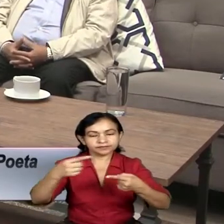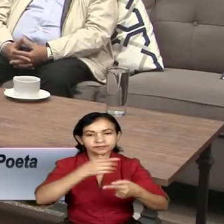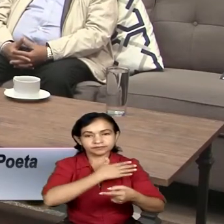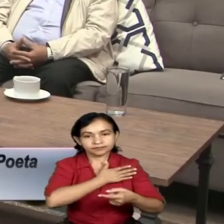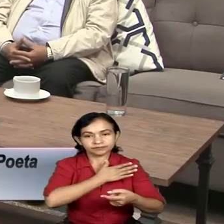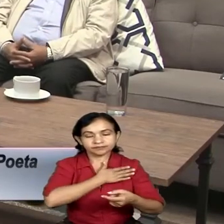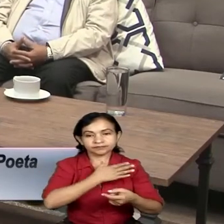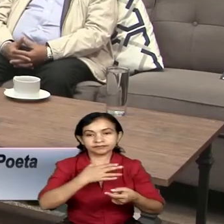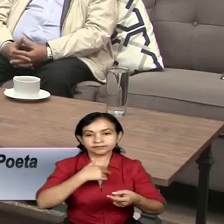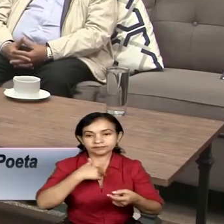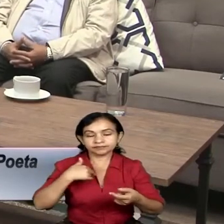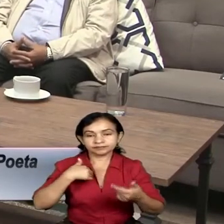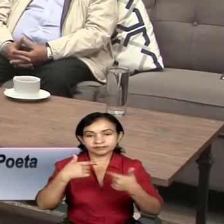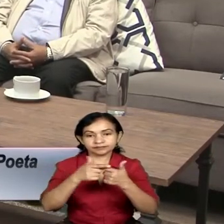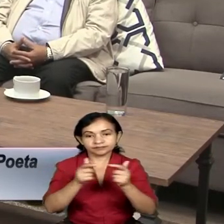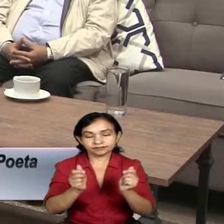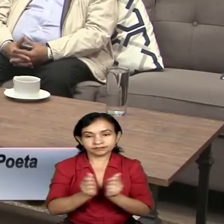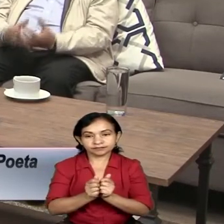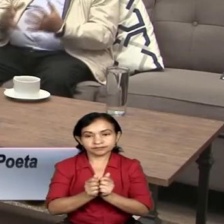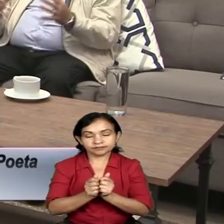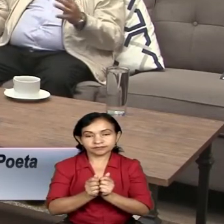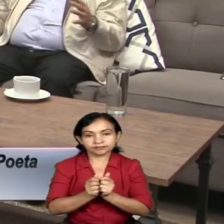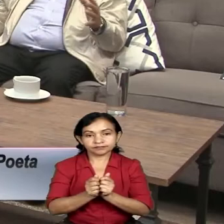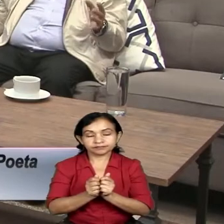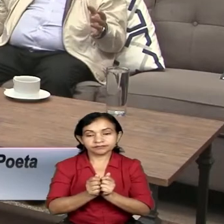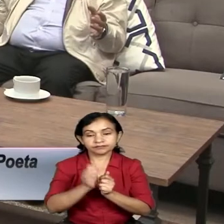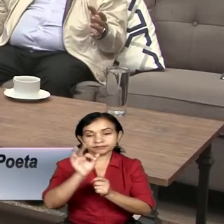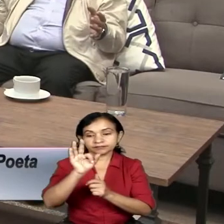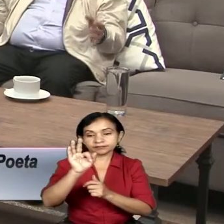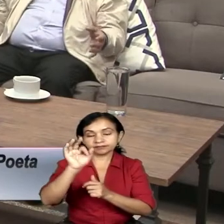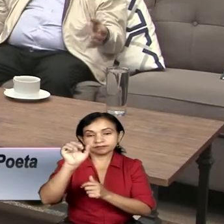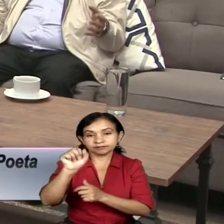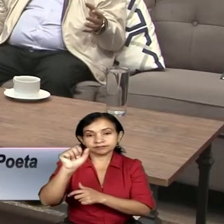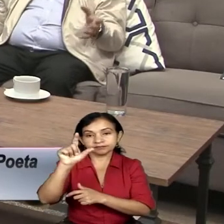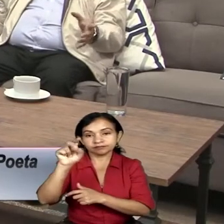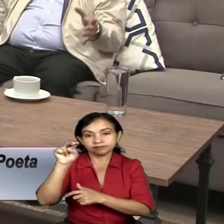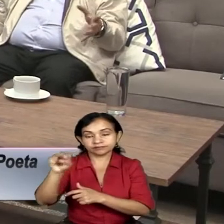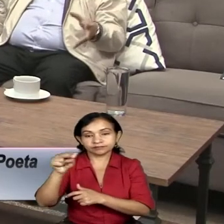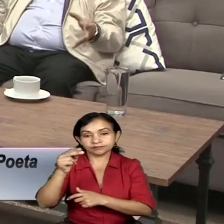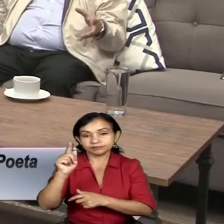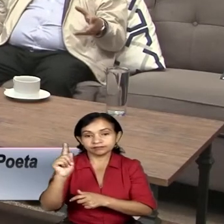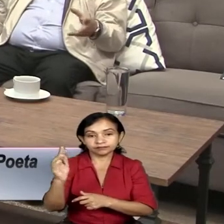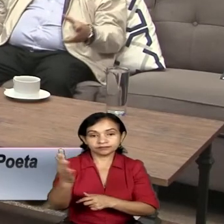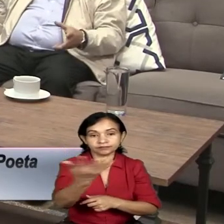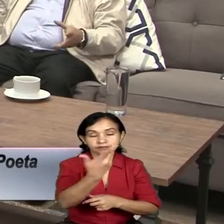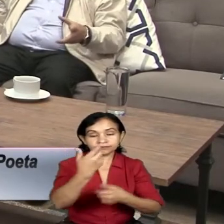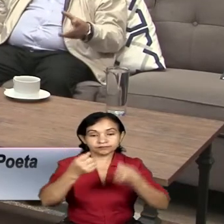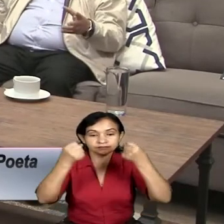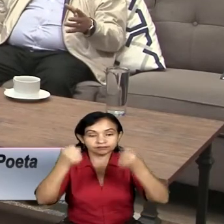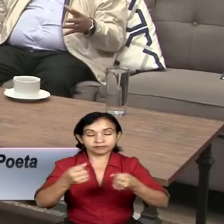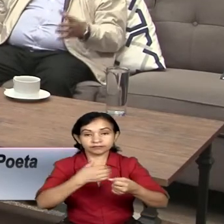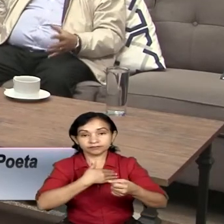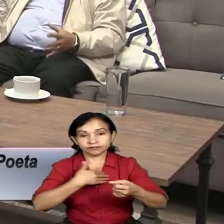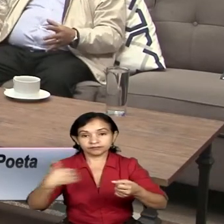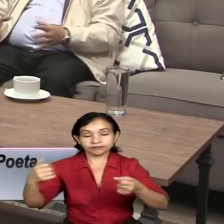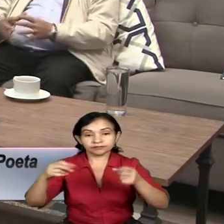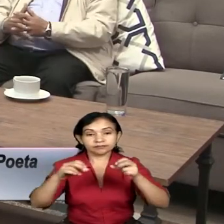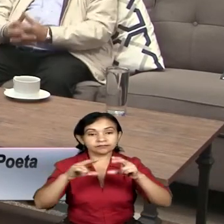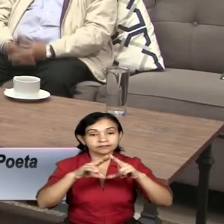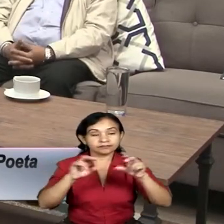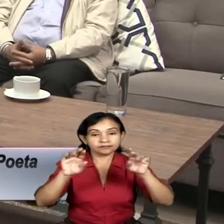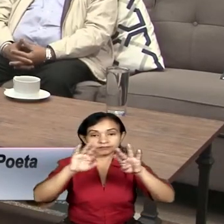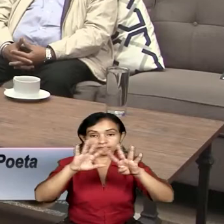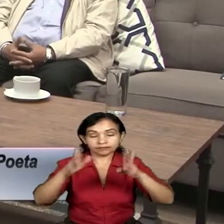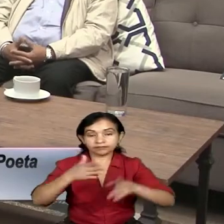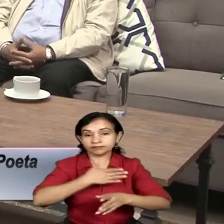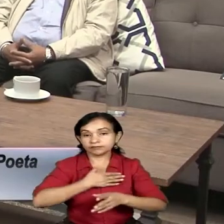la conformación de un frente que aglutine a todos los mejores hombres de Nicaragua y a todas las mejores